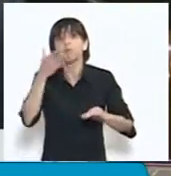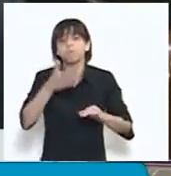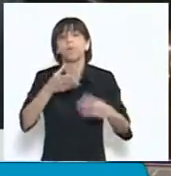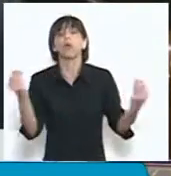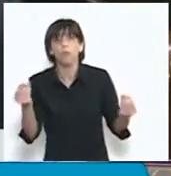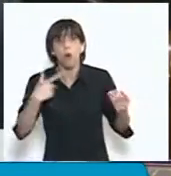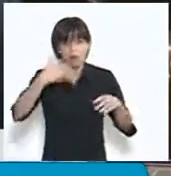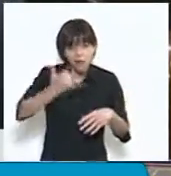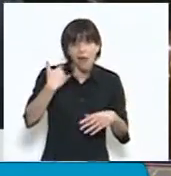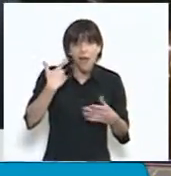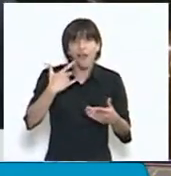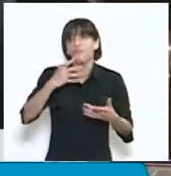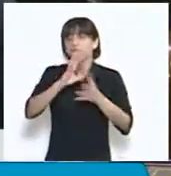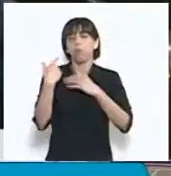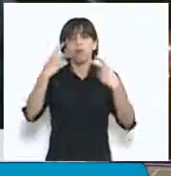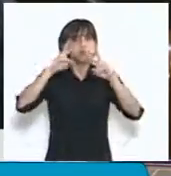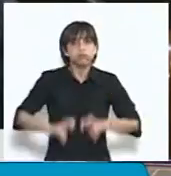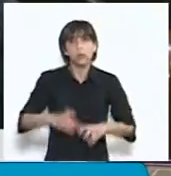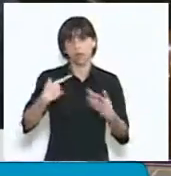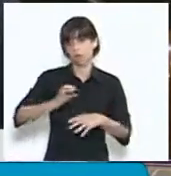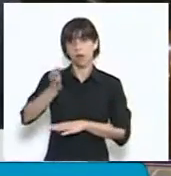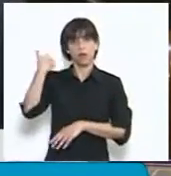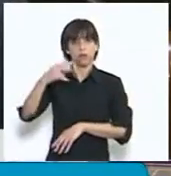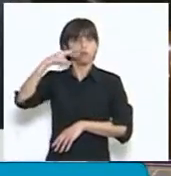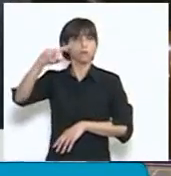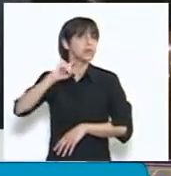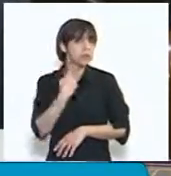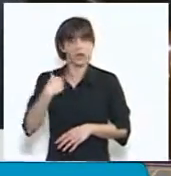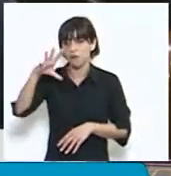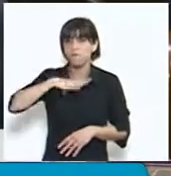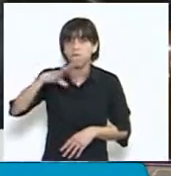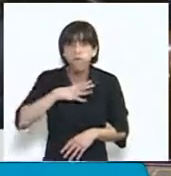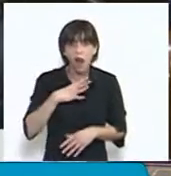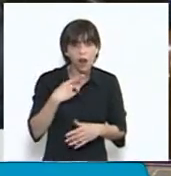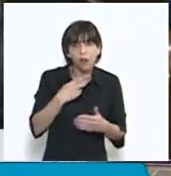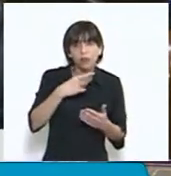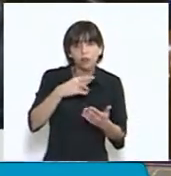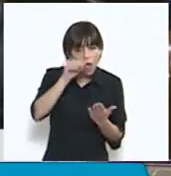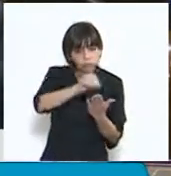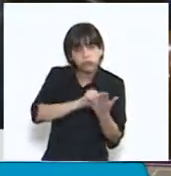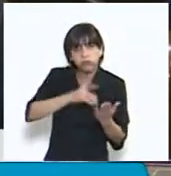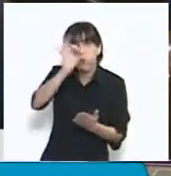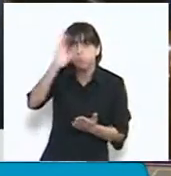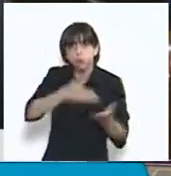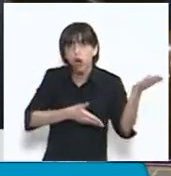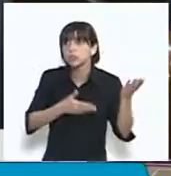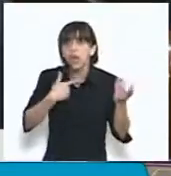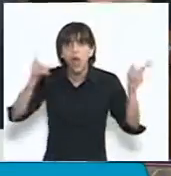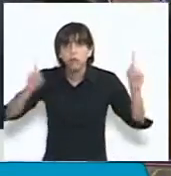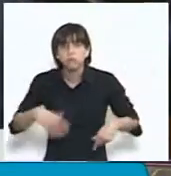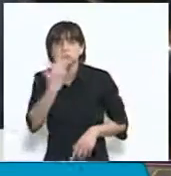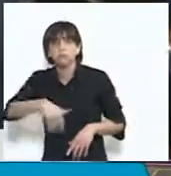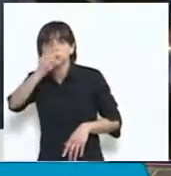desde el 2013, que no tenemos cifra por parte del Estado. Entonces discutimos entre